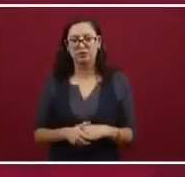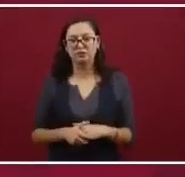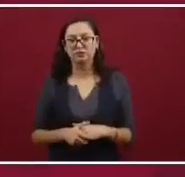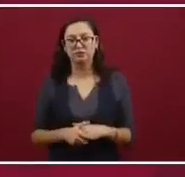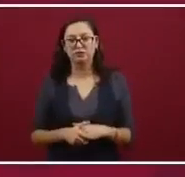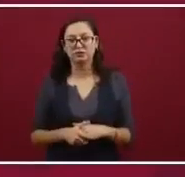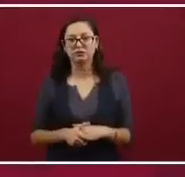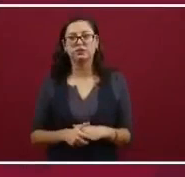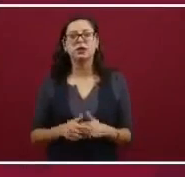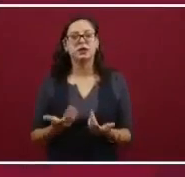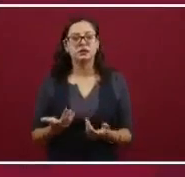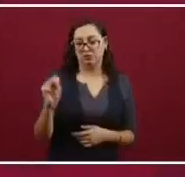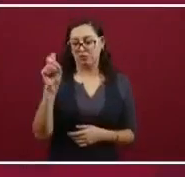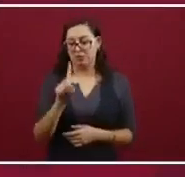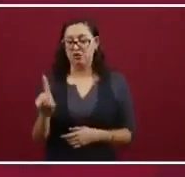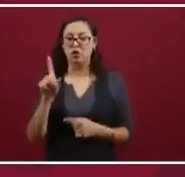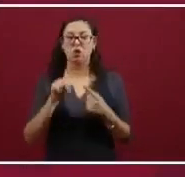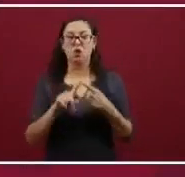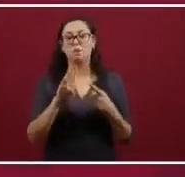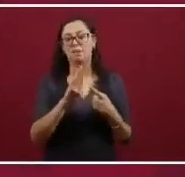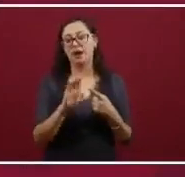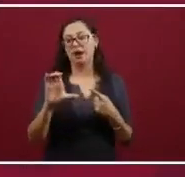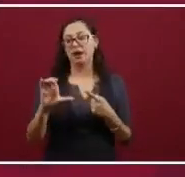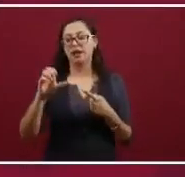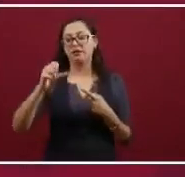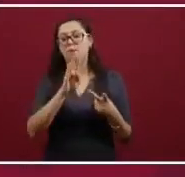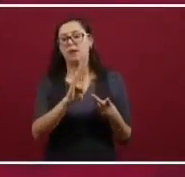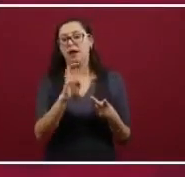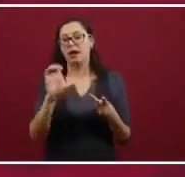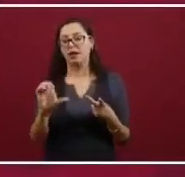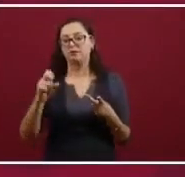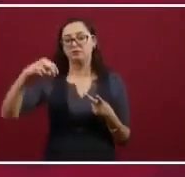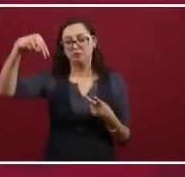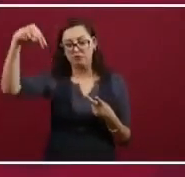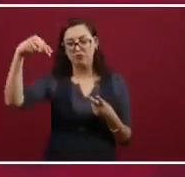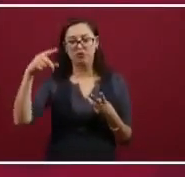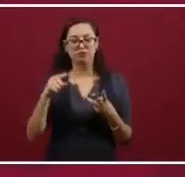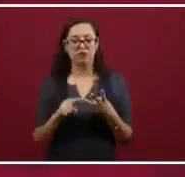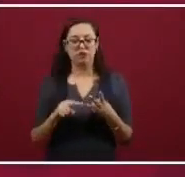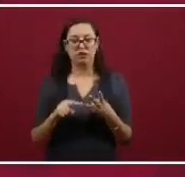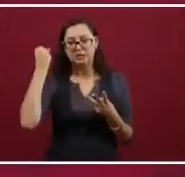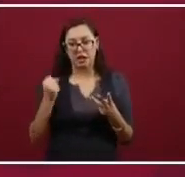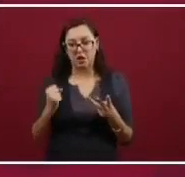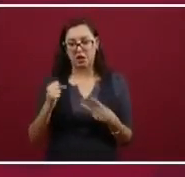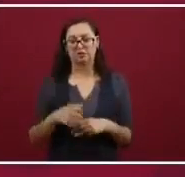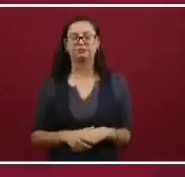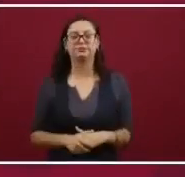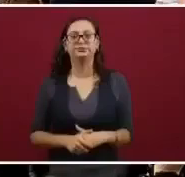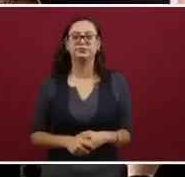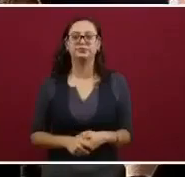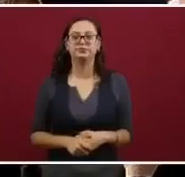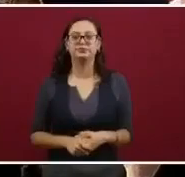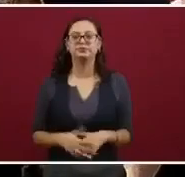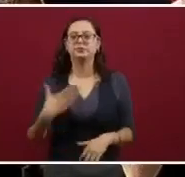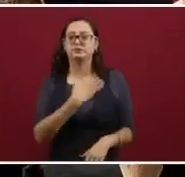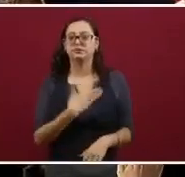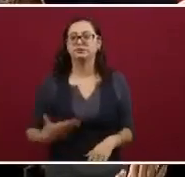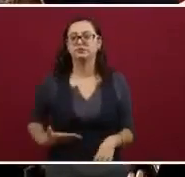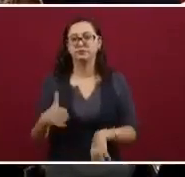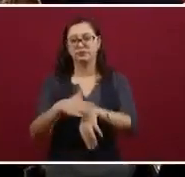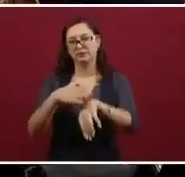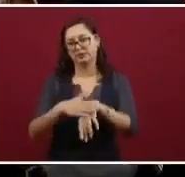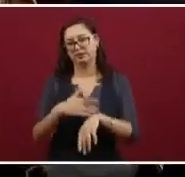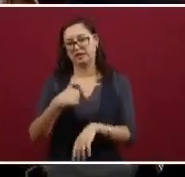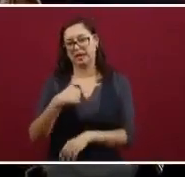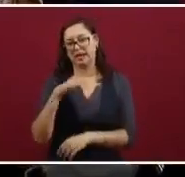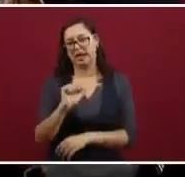semana ir a Baja California Sur, Baja California Norte y a Sinaloa. Presidente, Carlos Pozos,